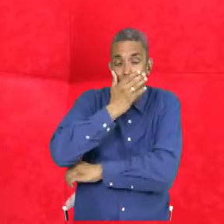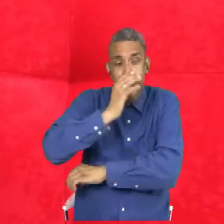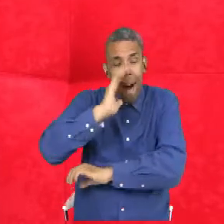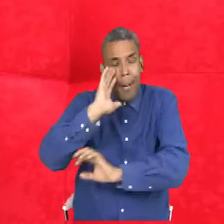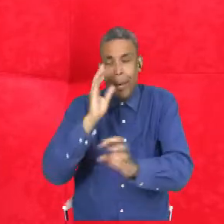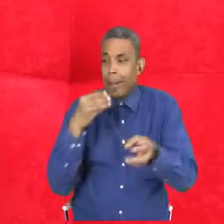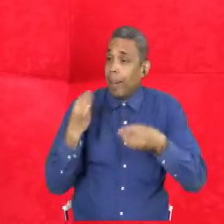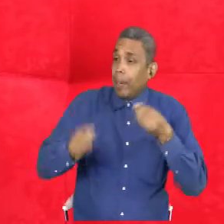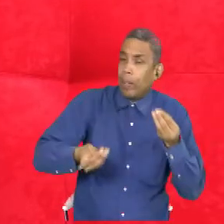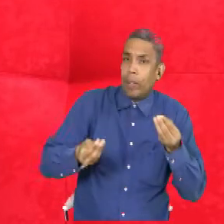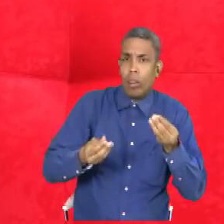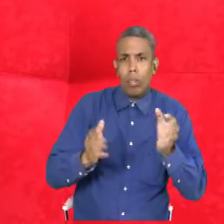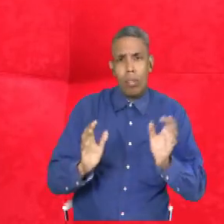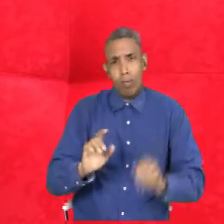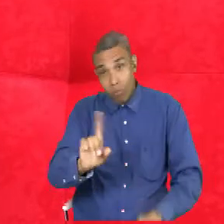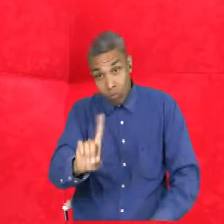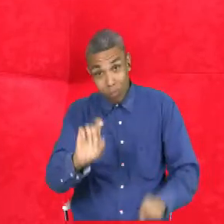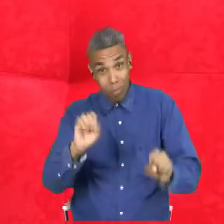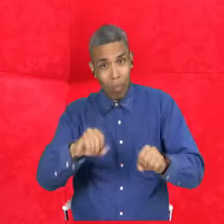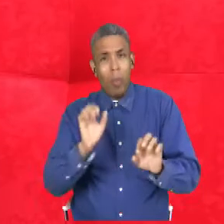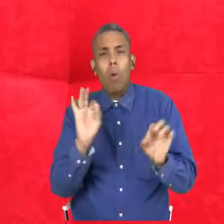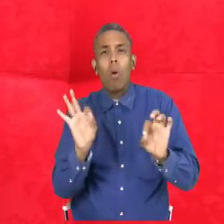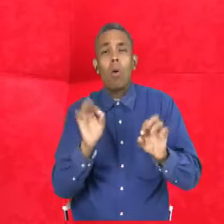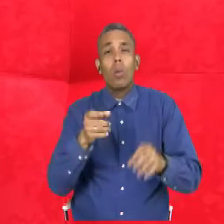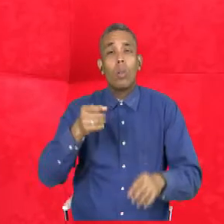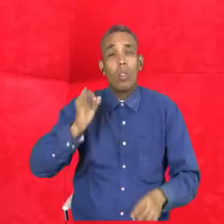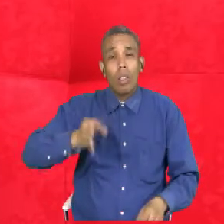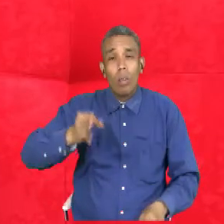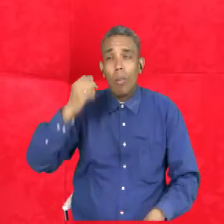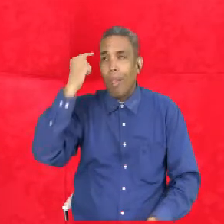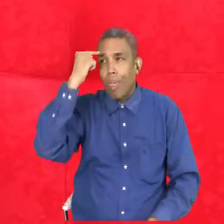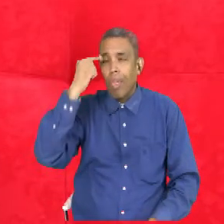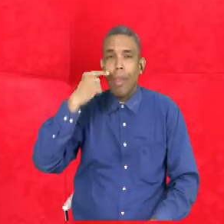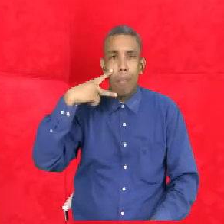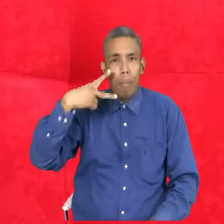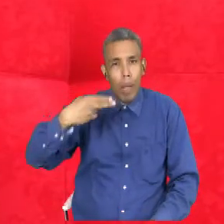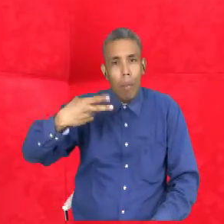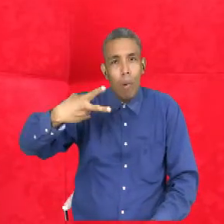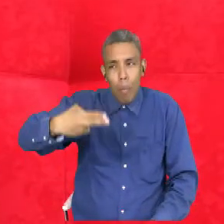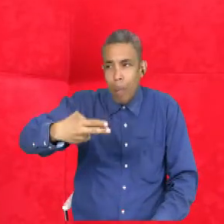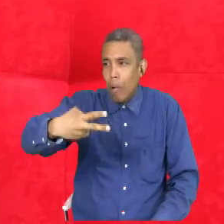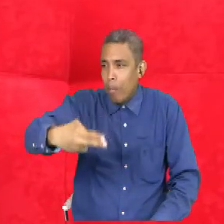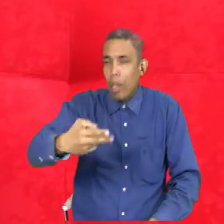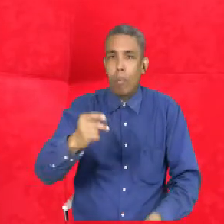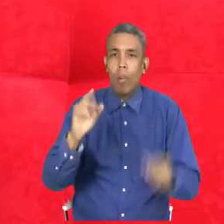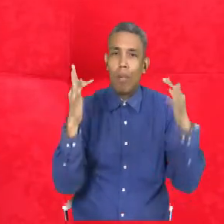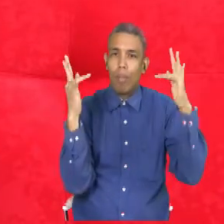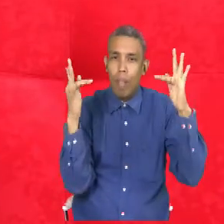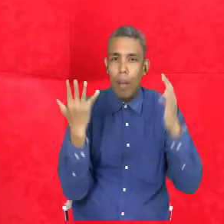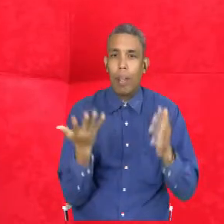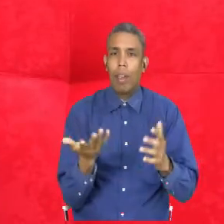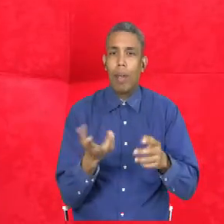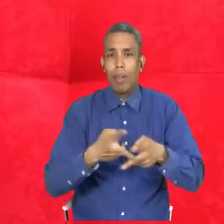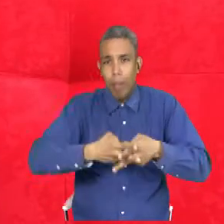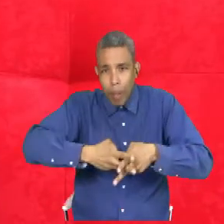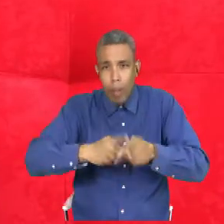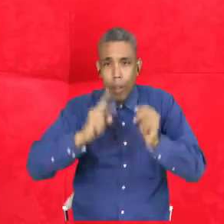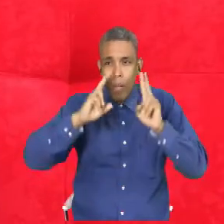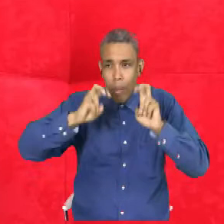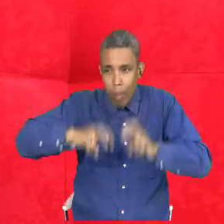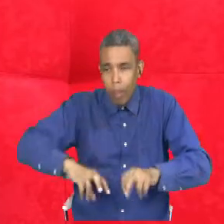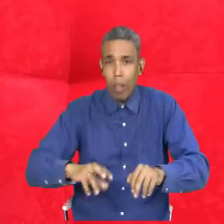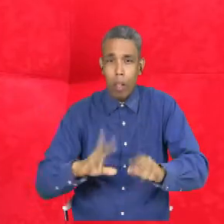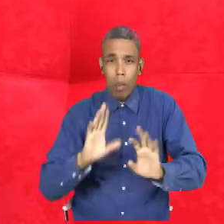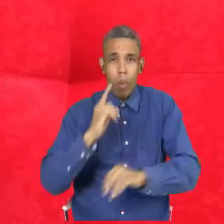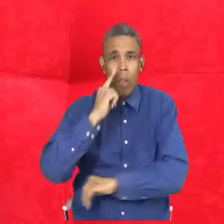de tareas. No, el chico se aburre, él quiere hacer algo diferente que no necesariamente puede ser un deporte porque también quieren otras actividades. Por